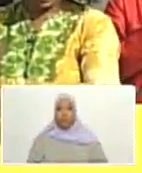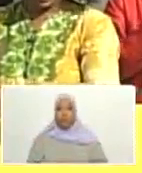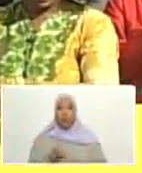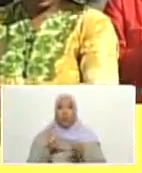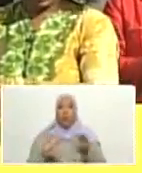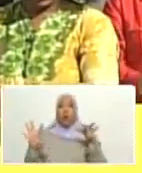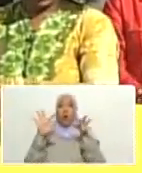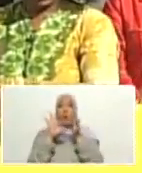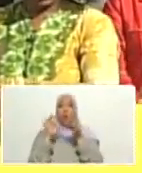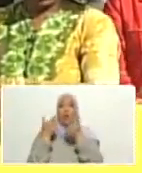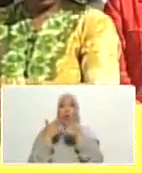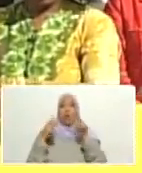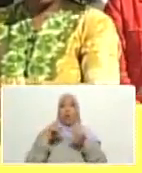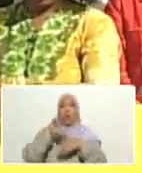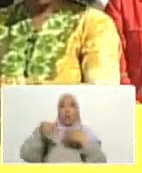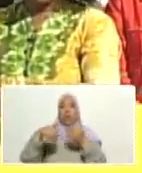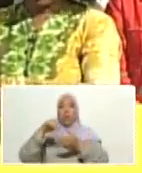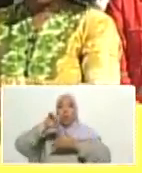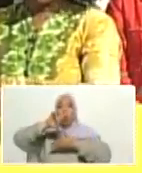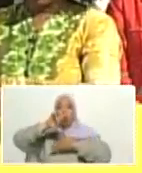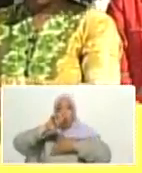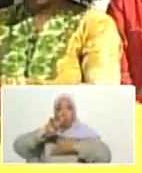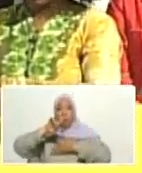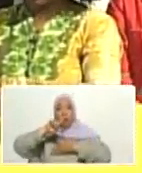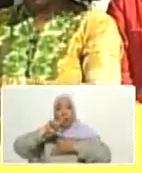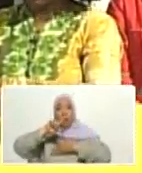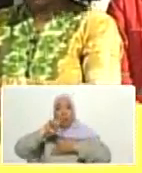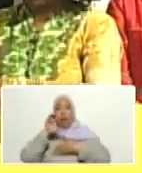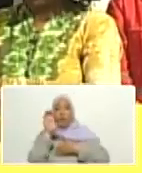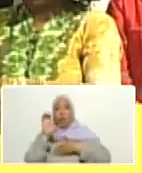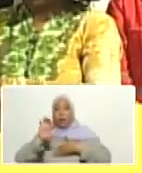unión y liberación de América Latina y del Caribe.